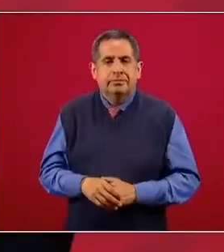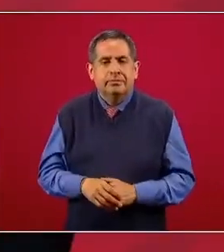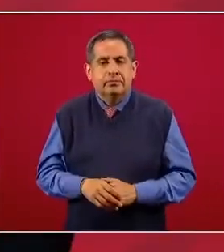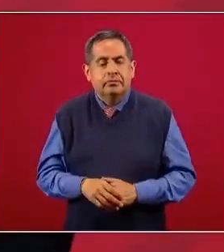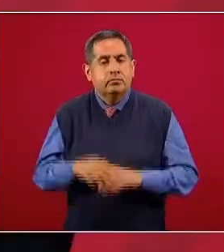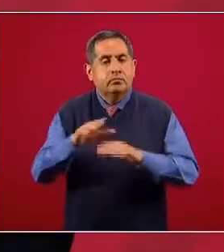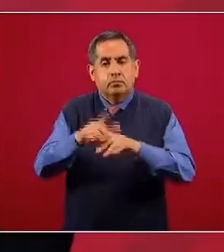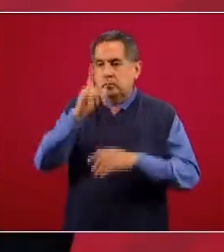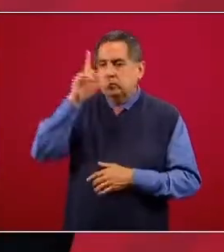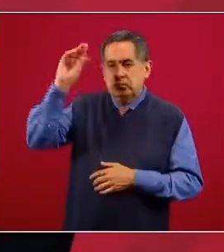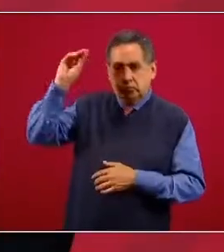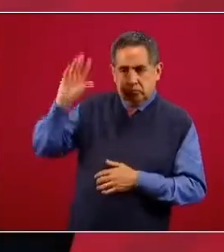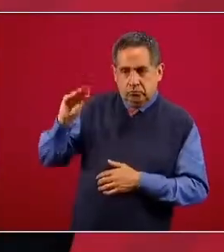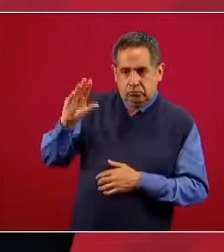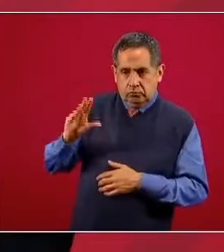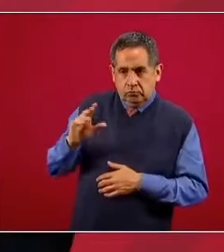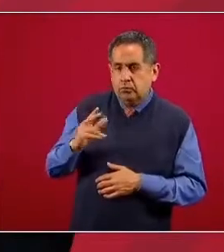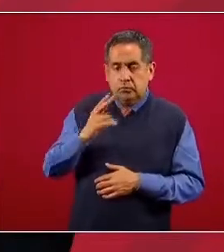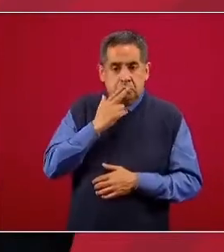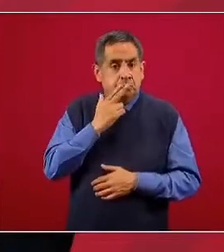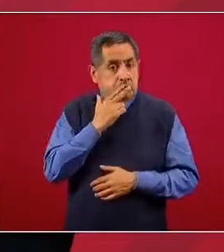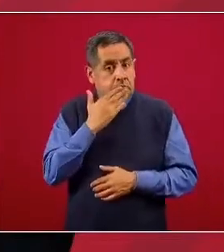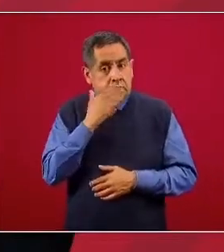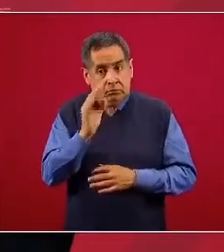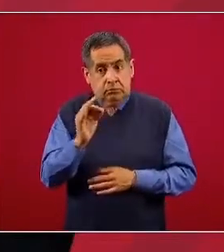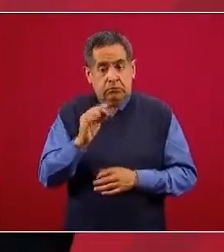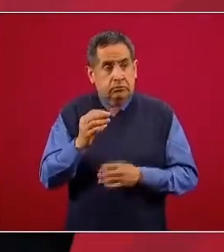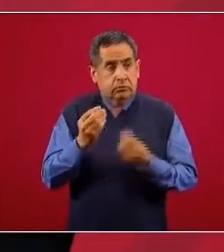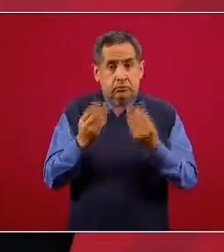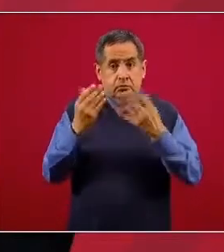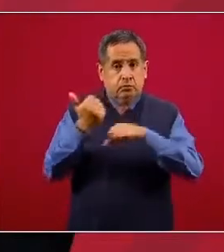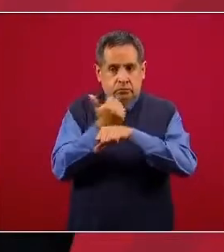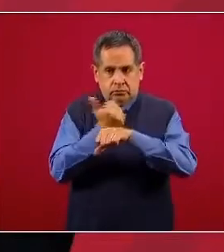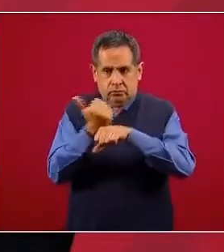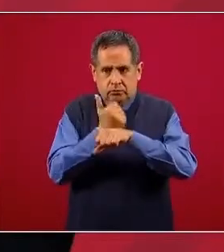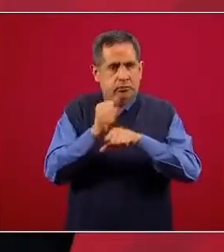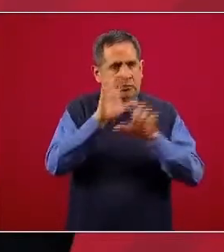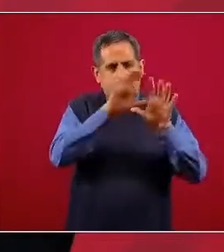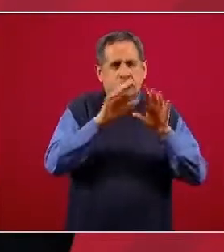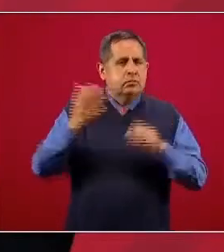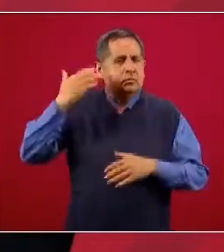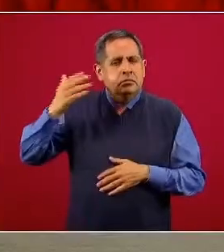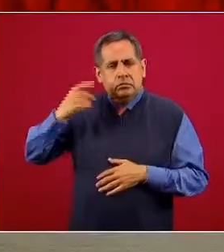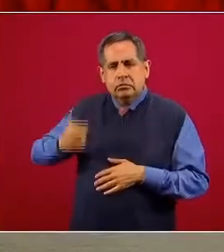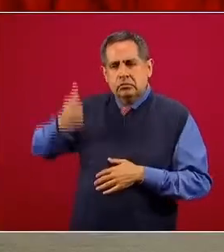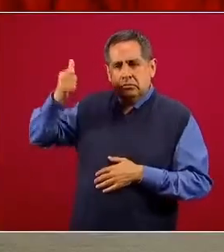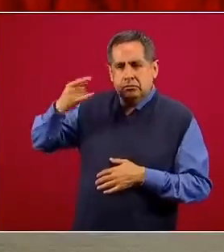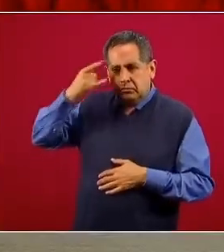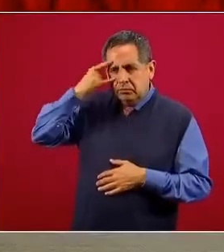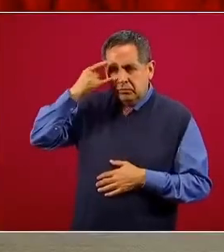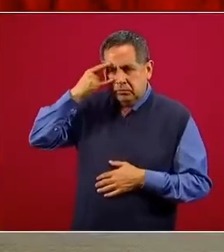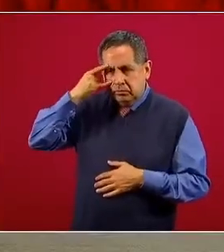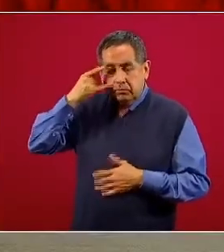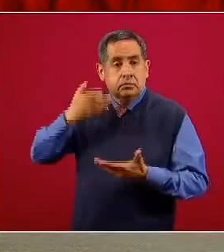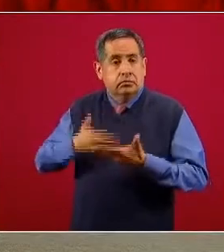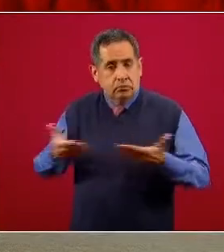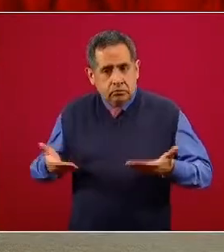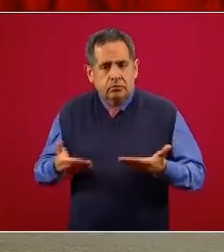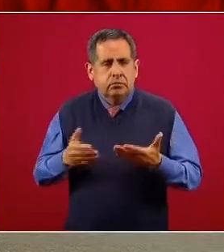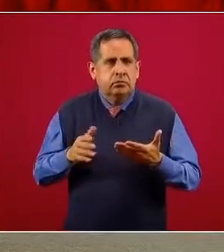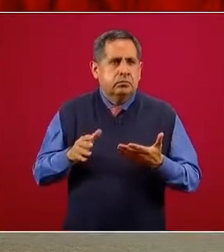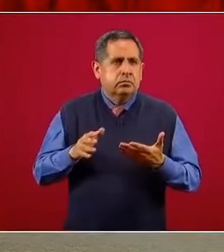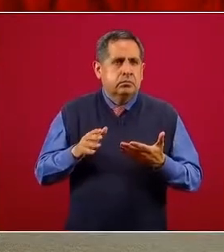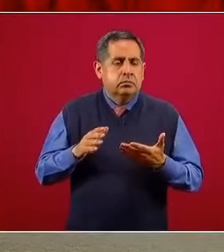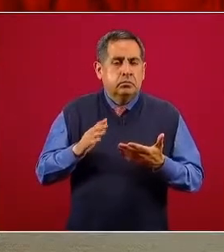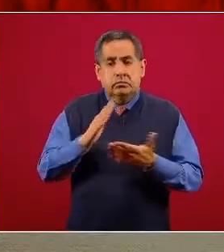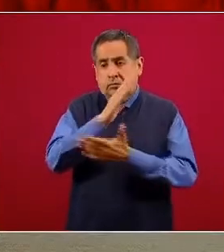el semáforo, es útil, dado que ahora hay tantos amarillos. Ya habíamos tenido un primer amarillo que fue Campeche, ahora tenemos prácticamente